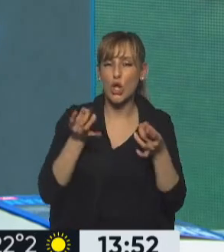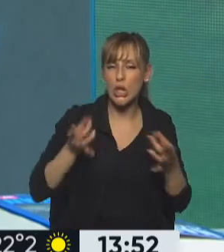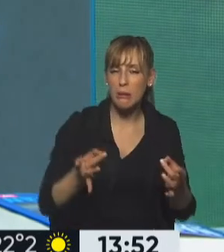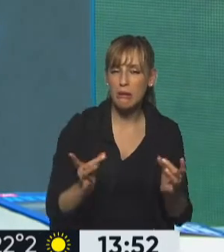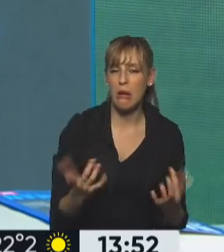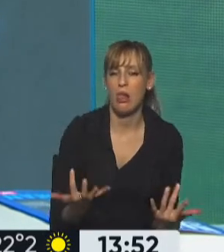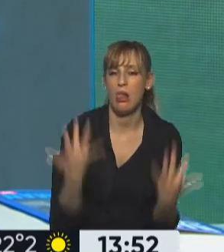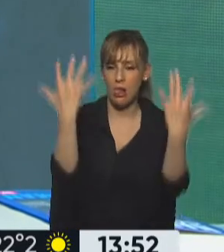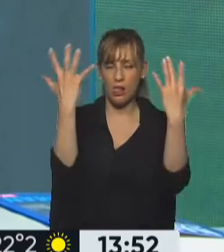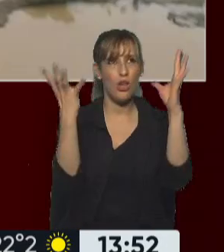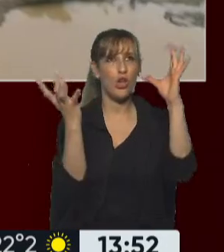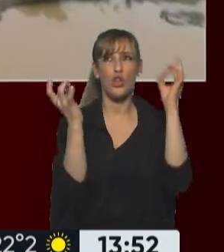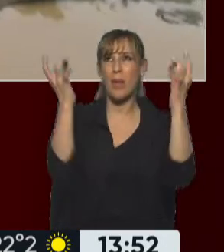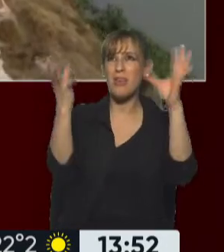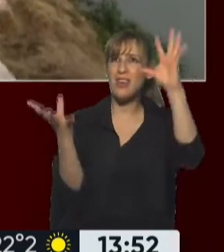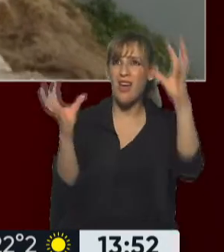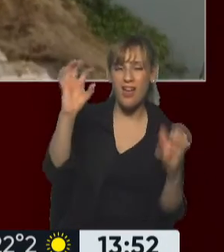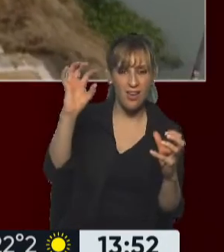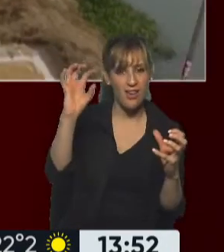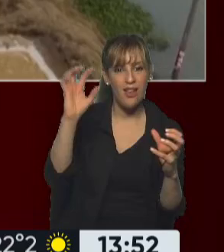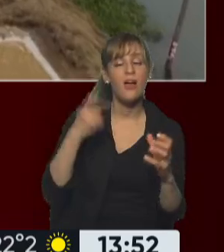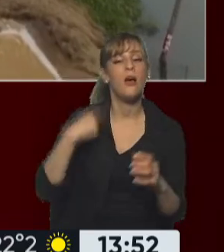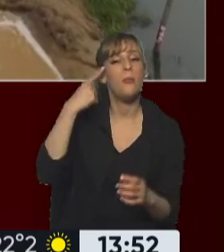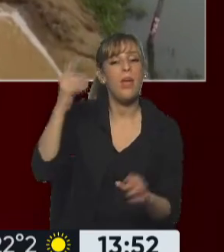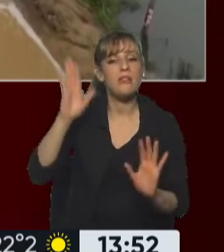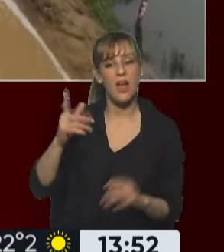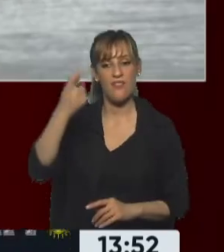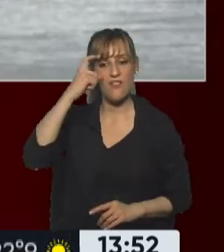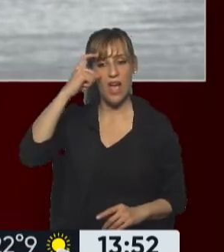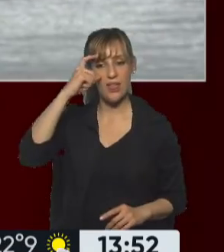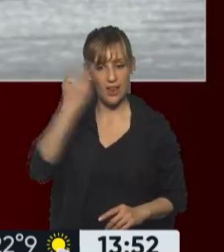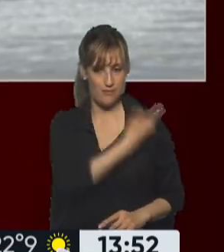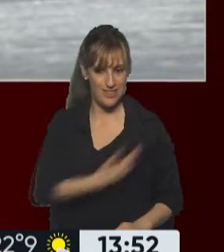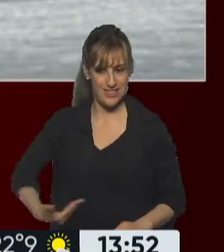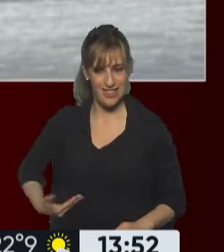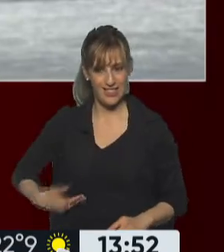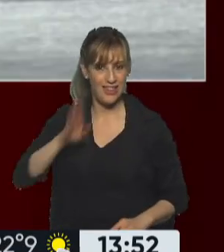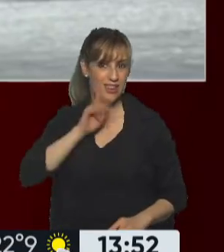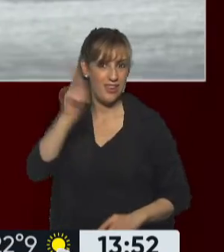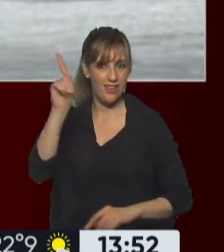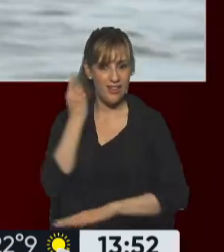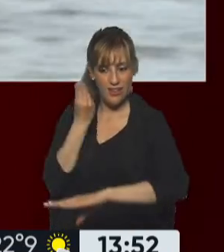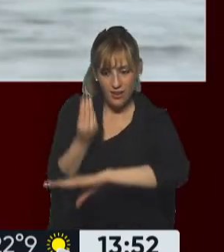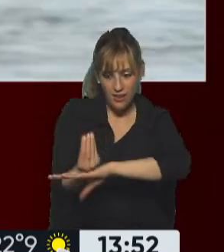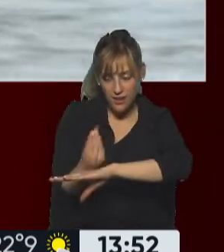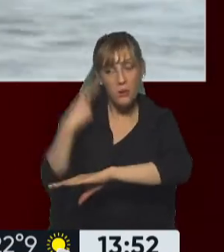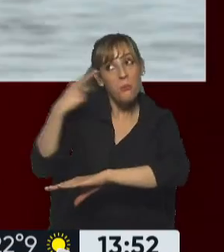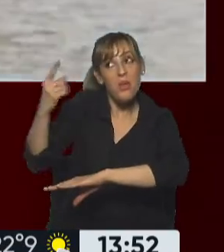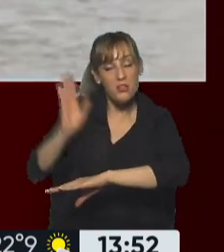preocupante también que uno pensaba que al gobierno de Biden, al inicio, ¿no? Con este enviado especial del clima, John Kerry,